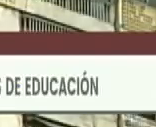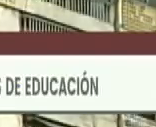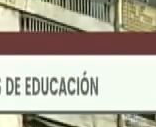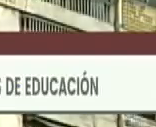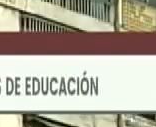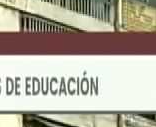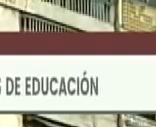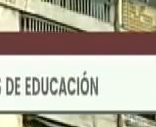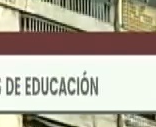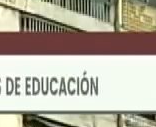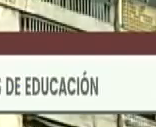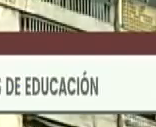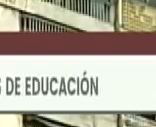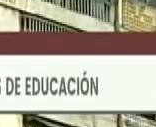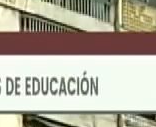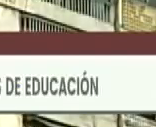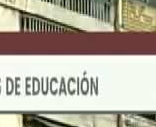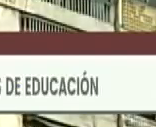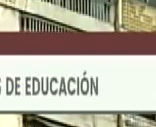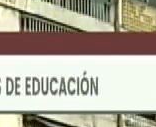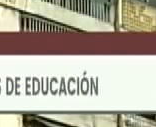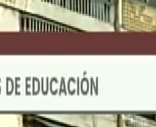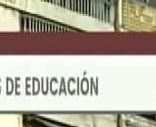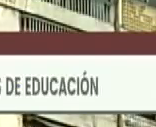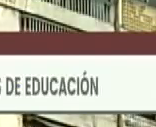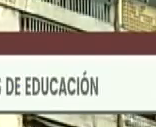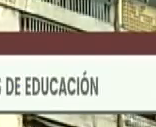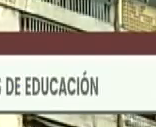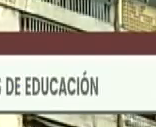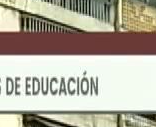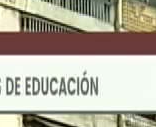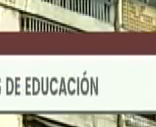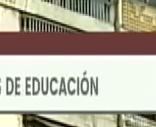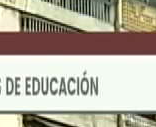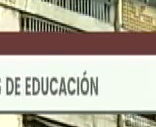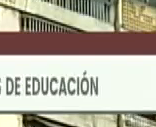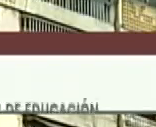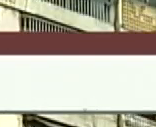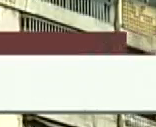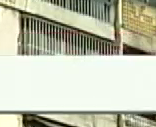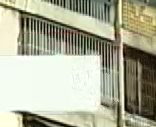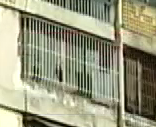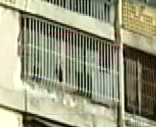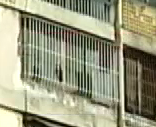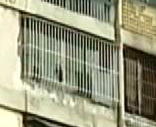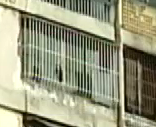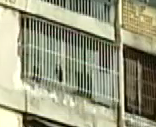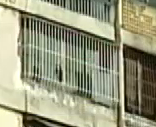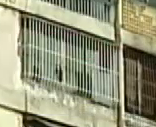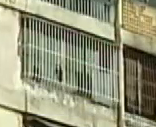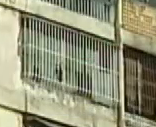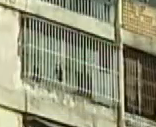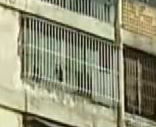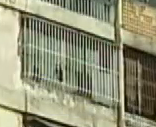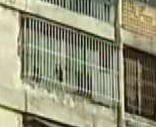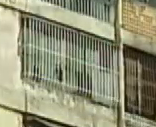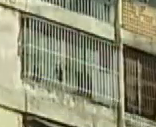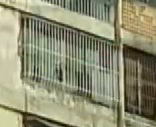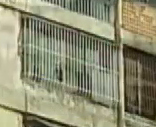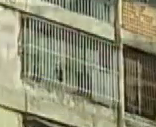el territorio nacional. Desde la popular parroquia 23 de enero en Caracas se desarrolla esta